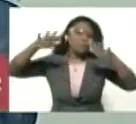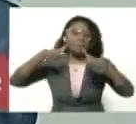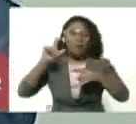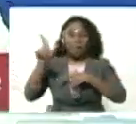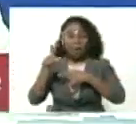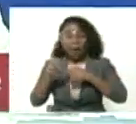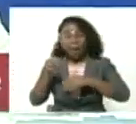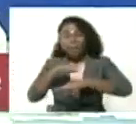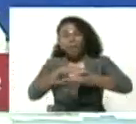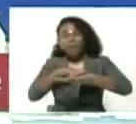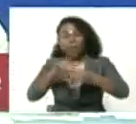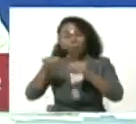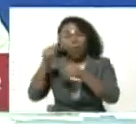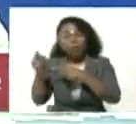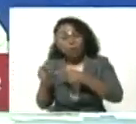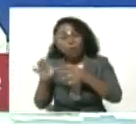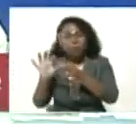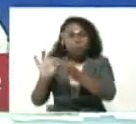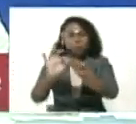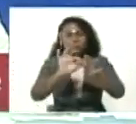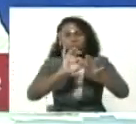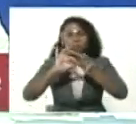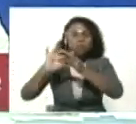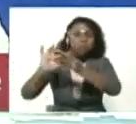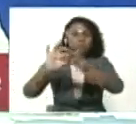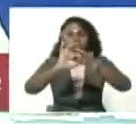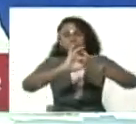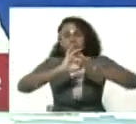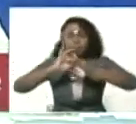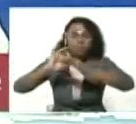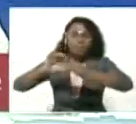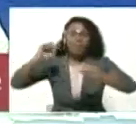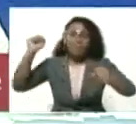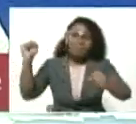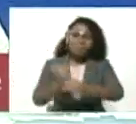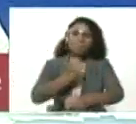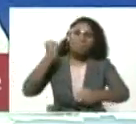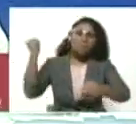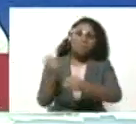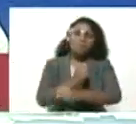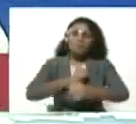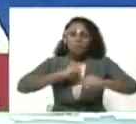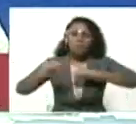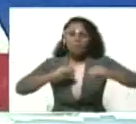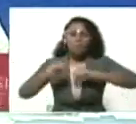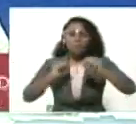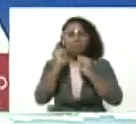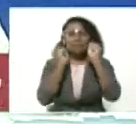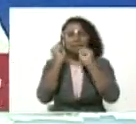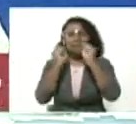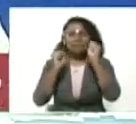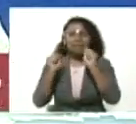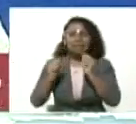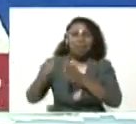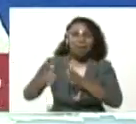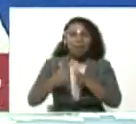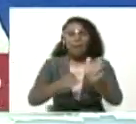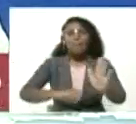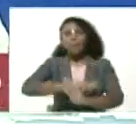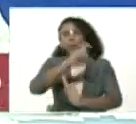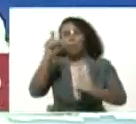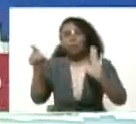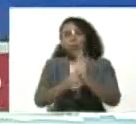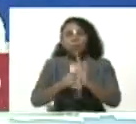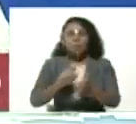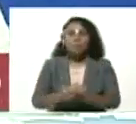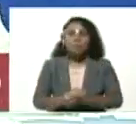ministro Paredes, unidos, unidos, trabajando, moviendo la maquinaria, recuperando la vialidad completa.